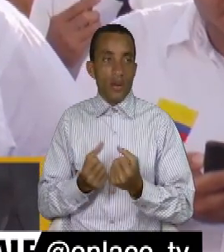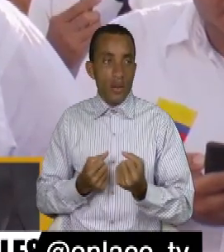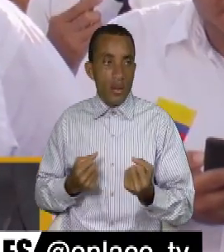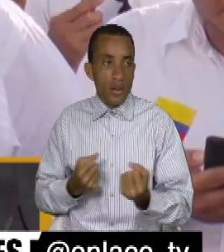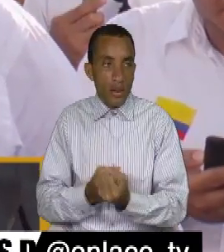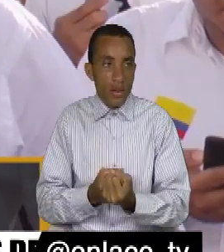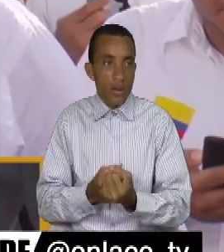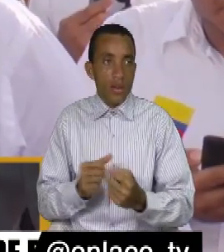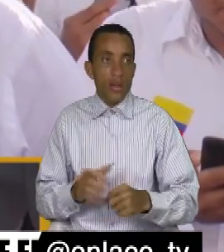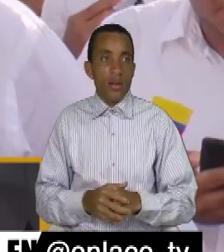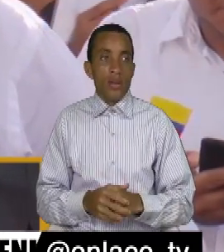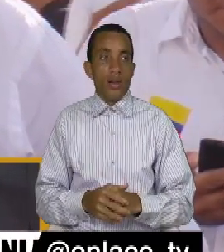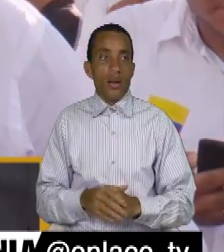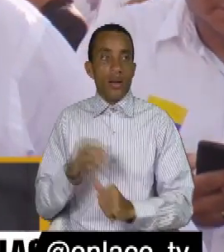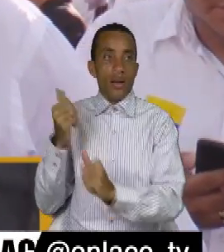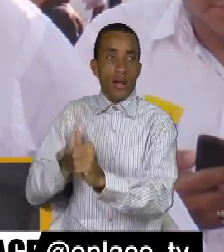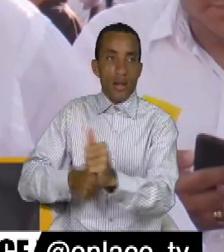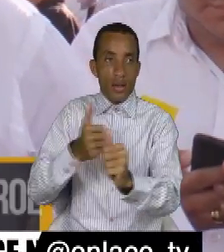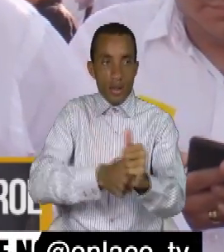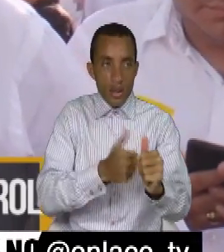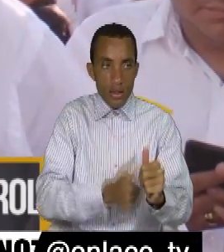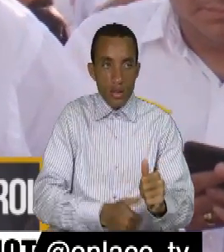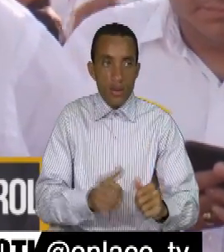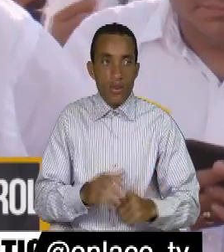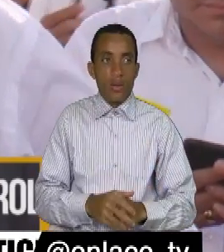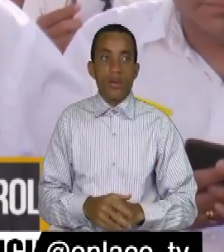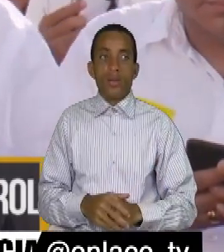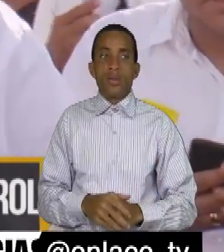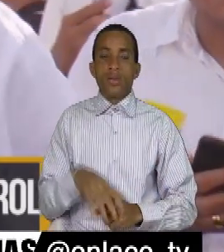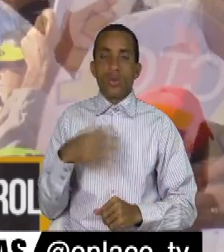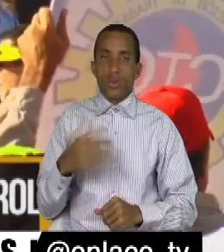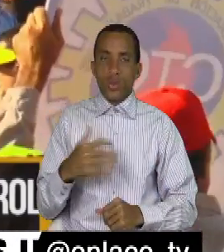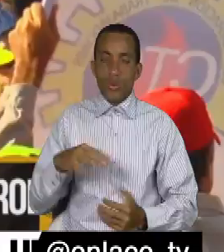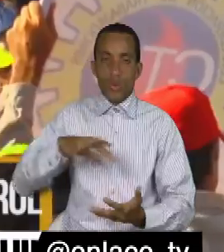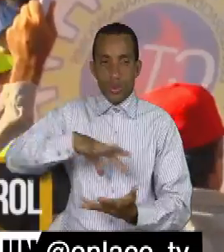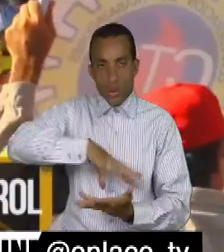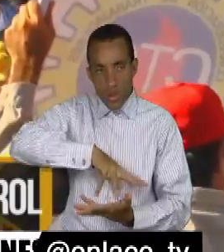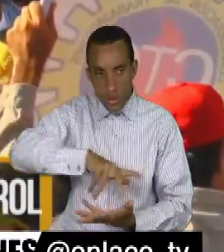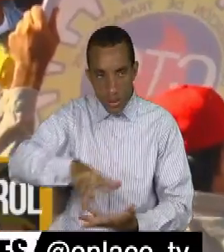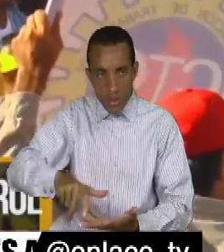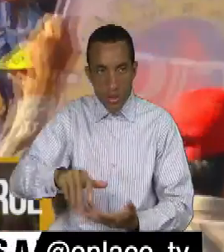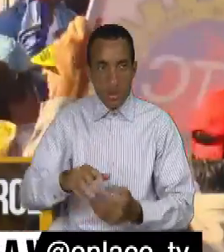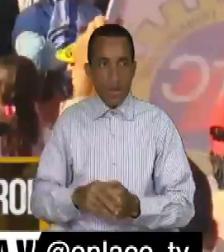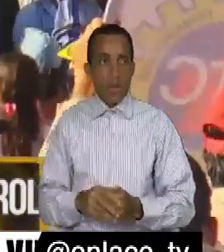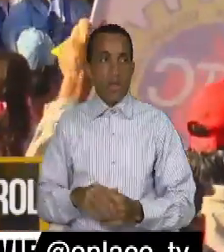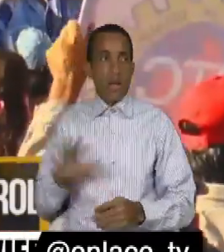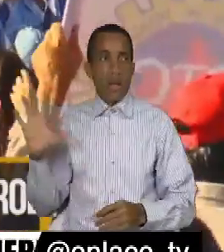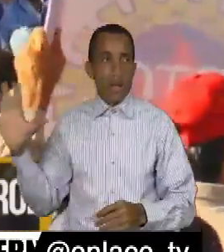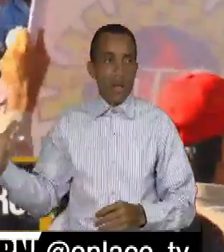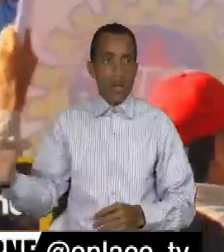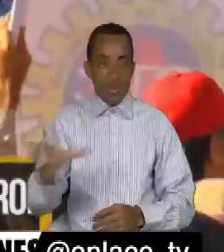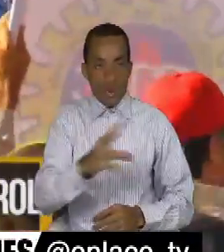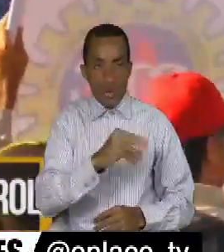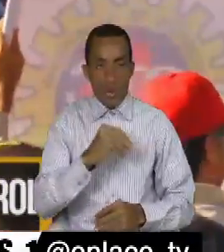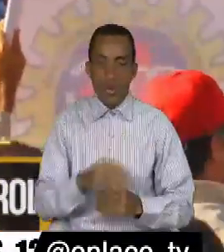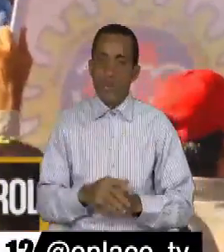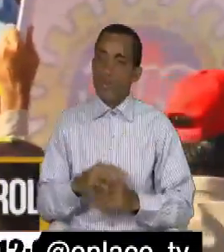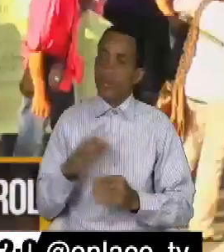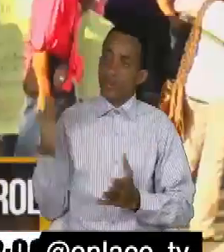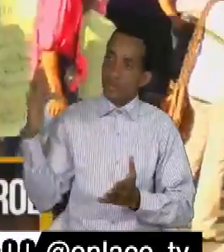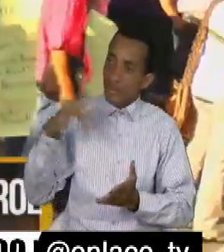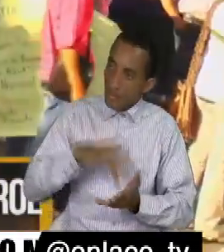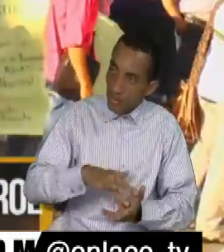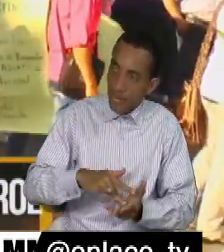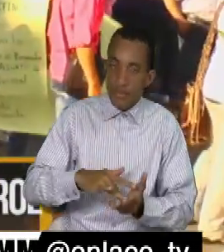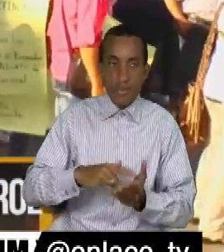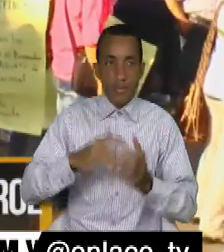a cada uno y esos cientos de miles de compatriotas santandereanos, de barranqueños que hoy piden la presencia del Estado